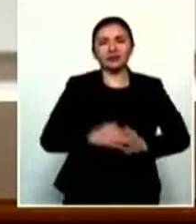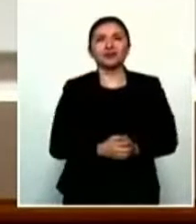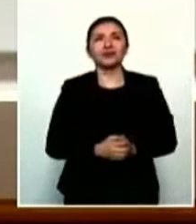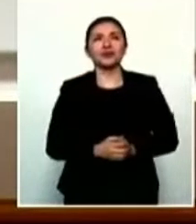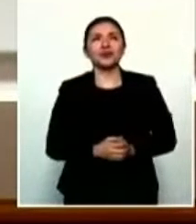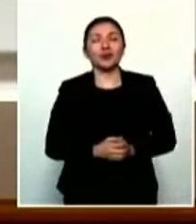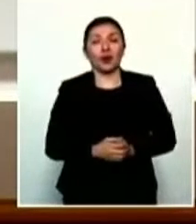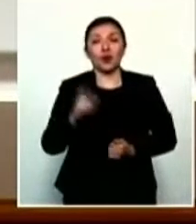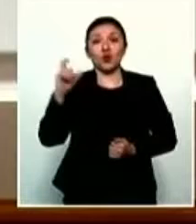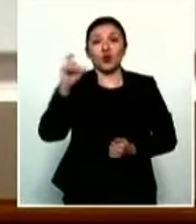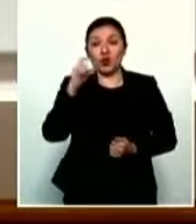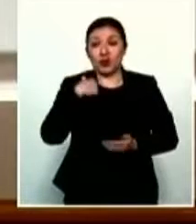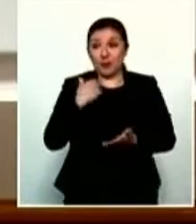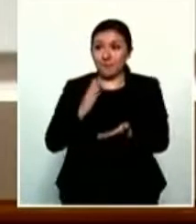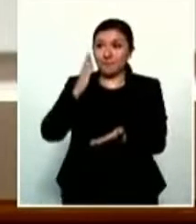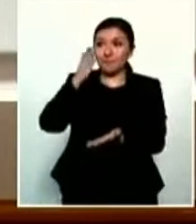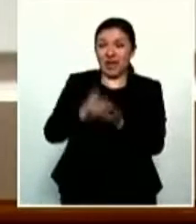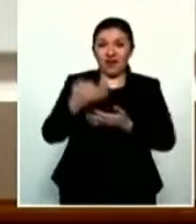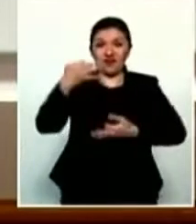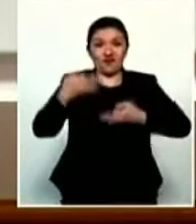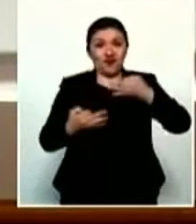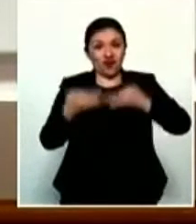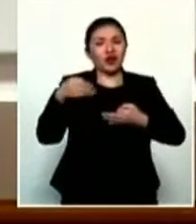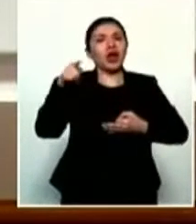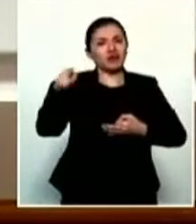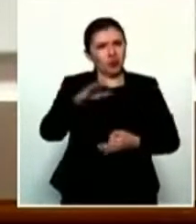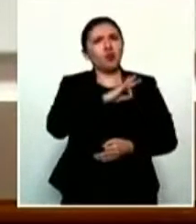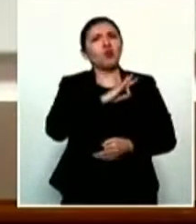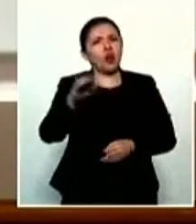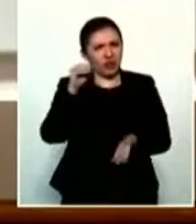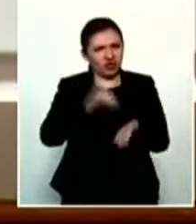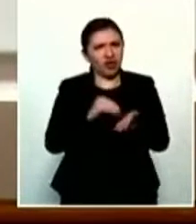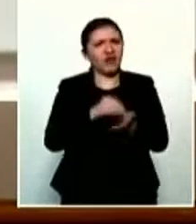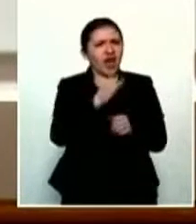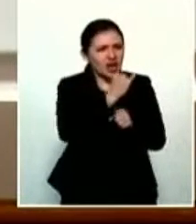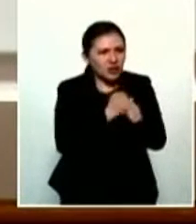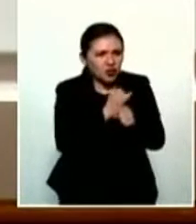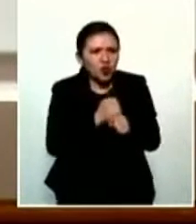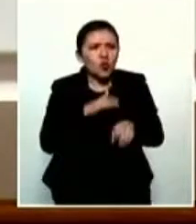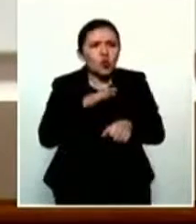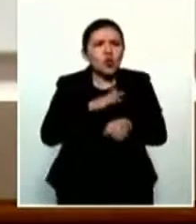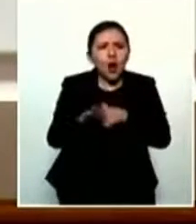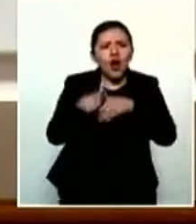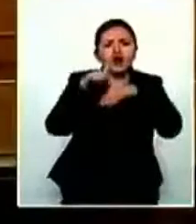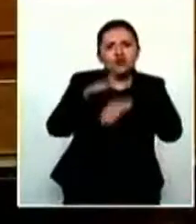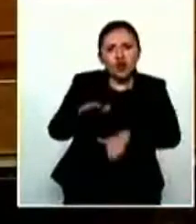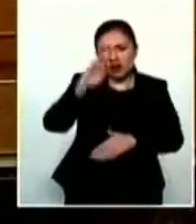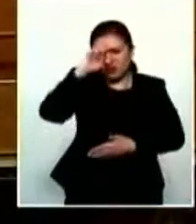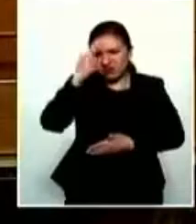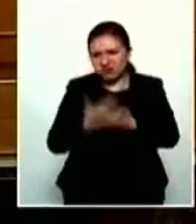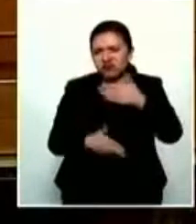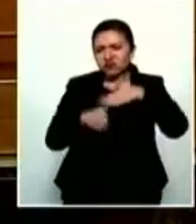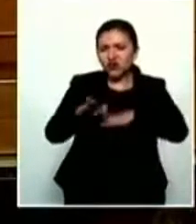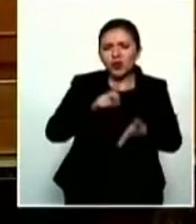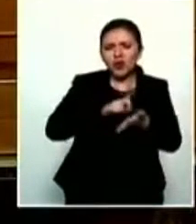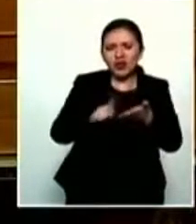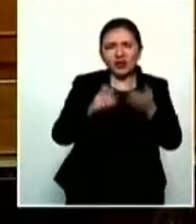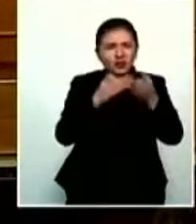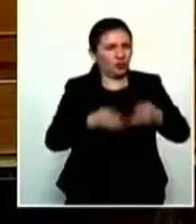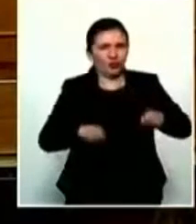Cuando llego a la Corte, tenía todavía la Corte esta facultad de investigación de violación de derechos fundamentales